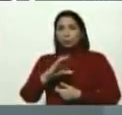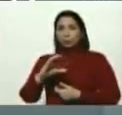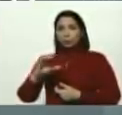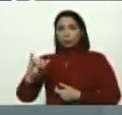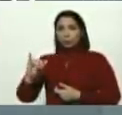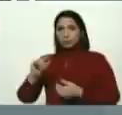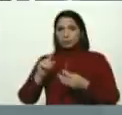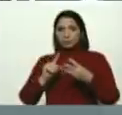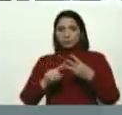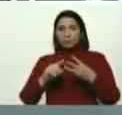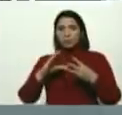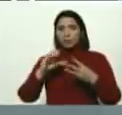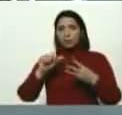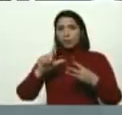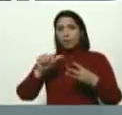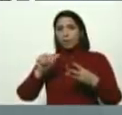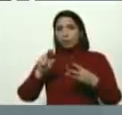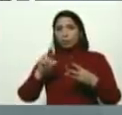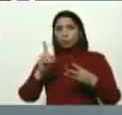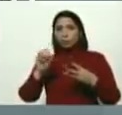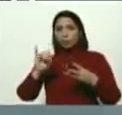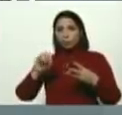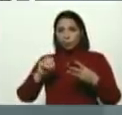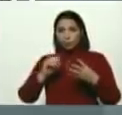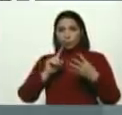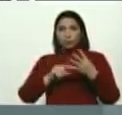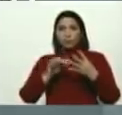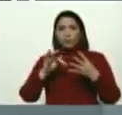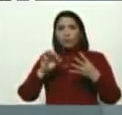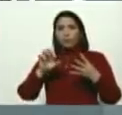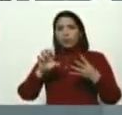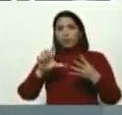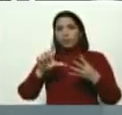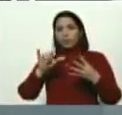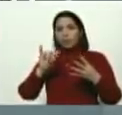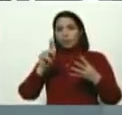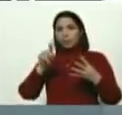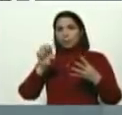Claudio Fermín, Felipe Mujica,